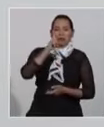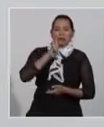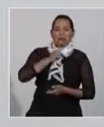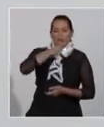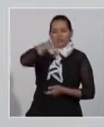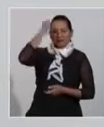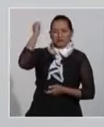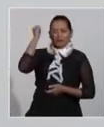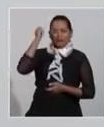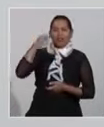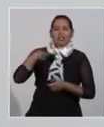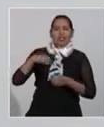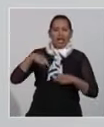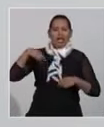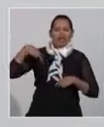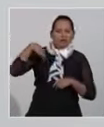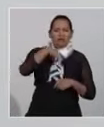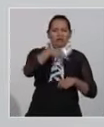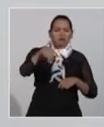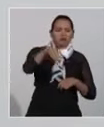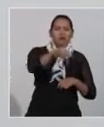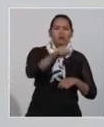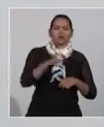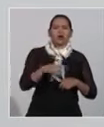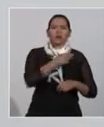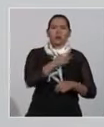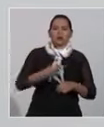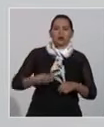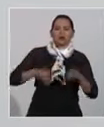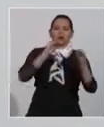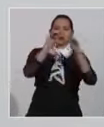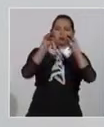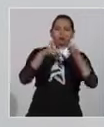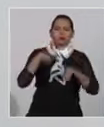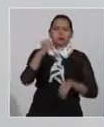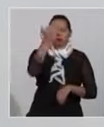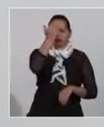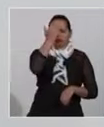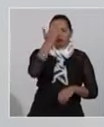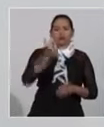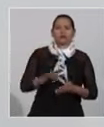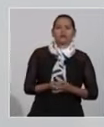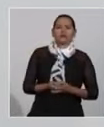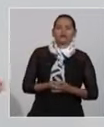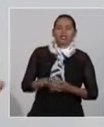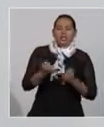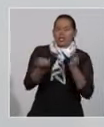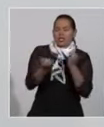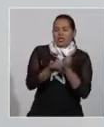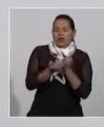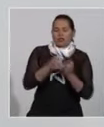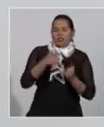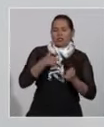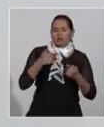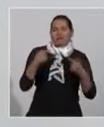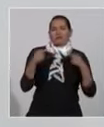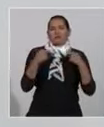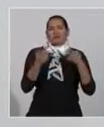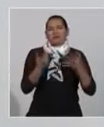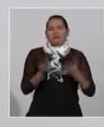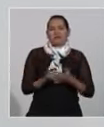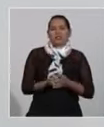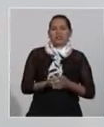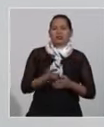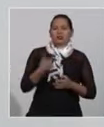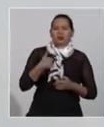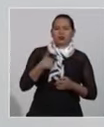recorrido los 217 municipios. Y al igual que tú, tengo sentimientos encontrados. Yo no me conformo con los avances que ha tenido